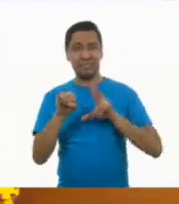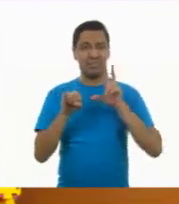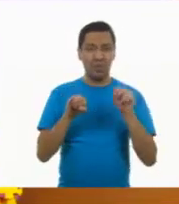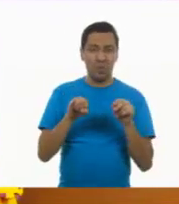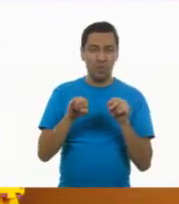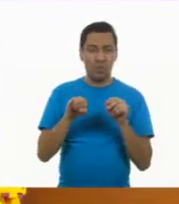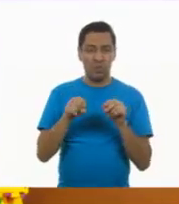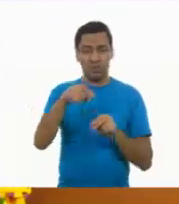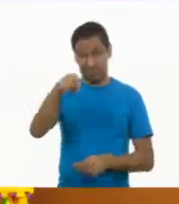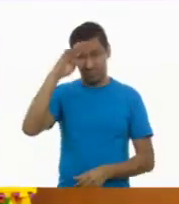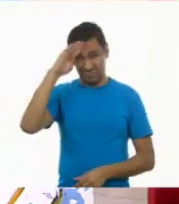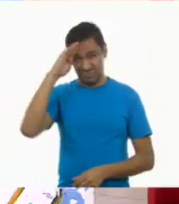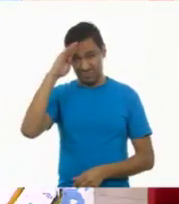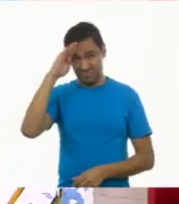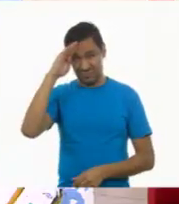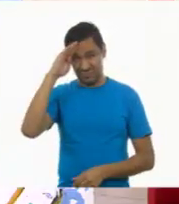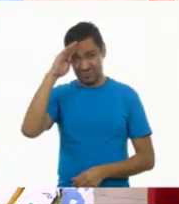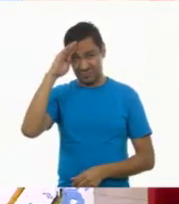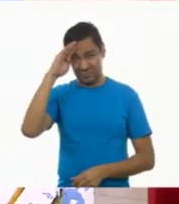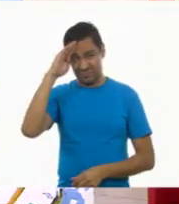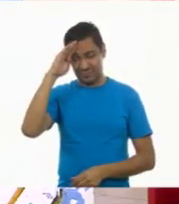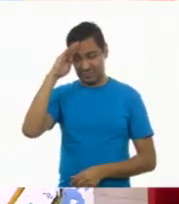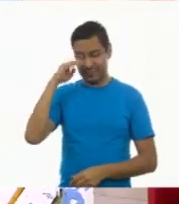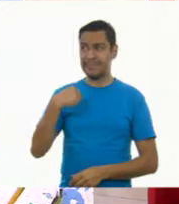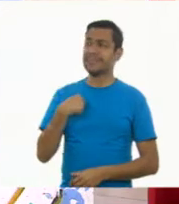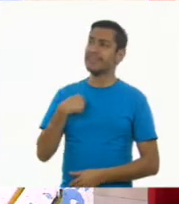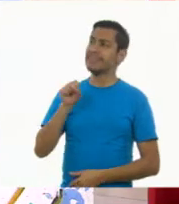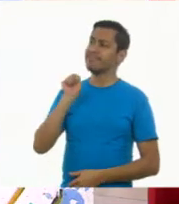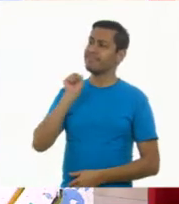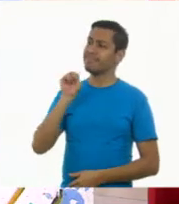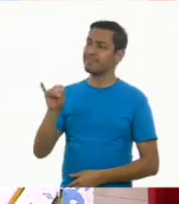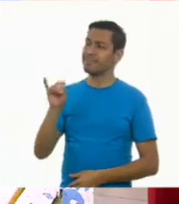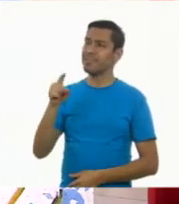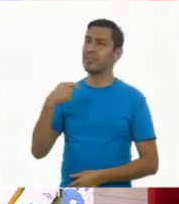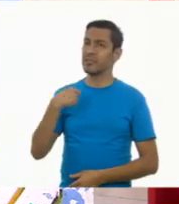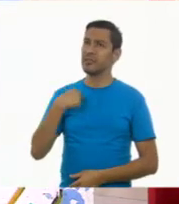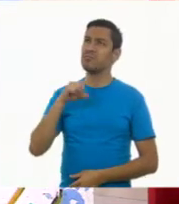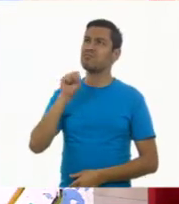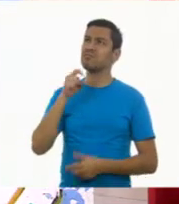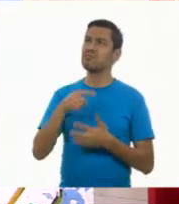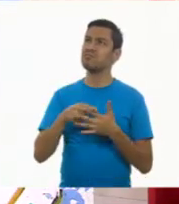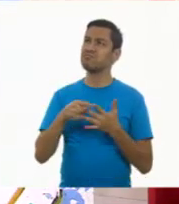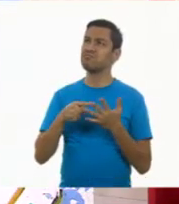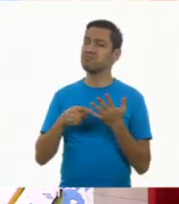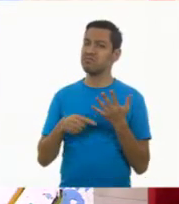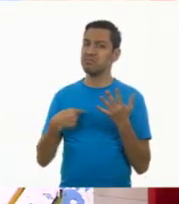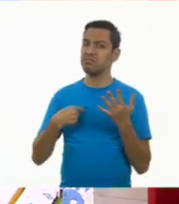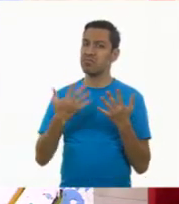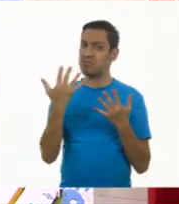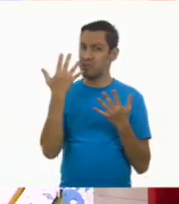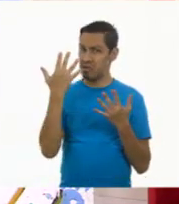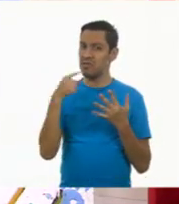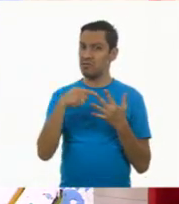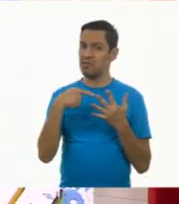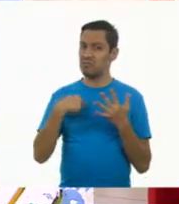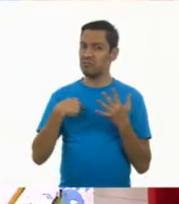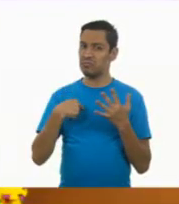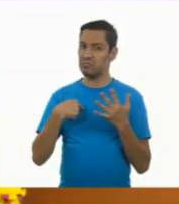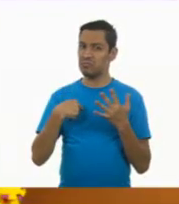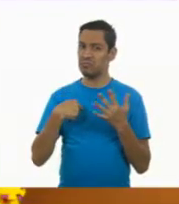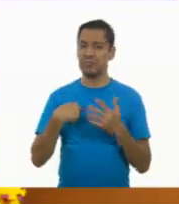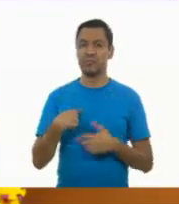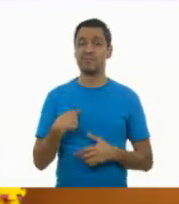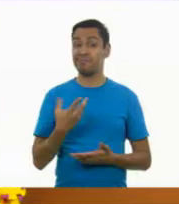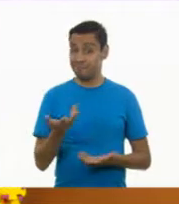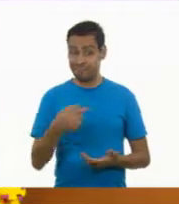¿Lo están pensando? Sí. Ay, yo ya encontré como 5 o 6. ¿Ven? Sí. No es